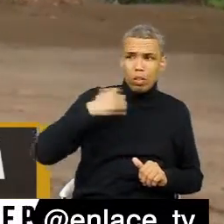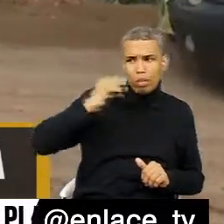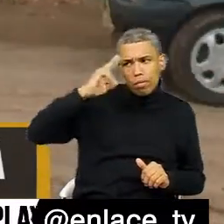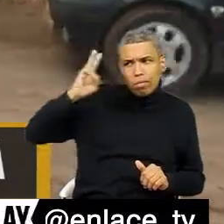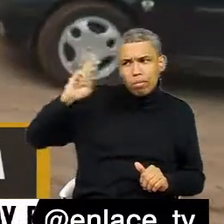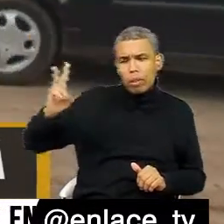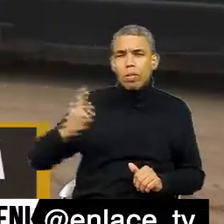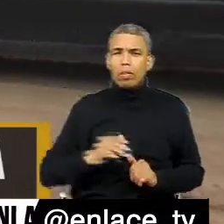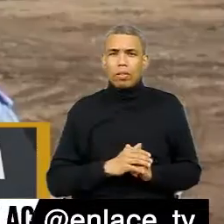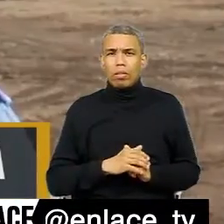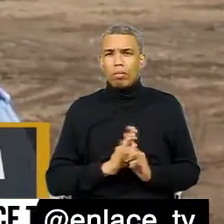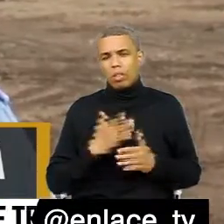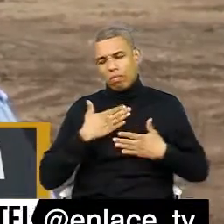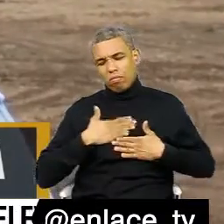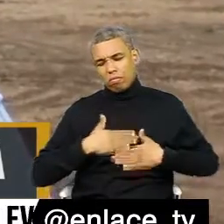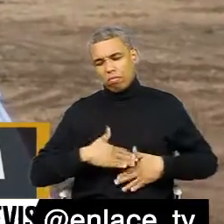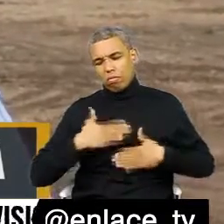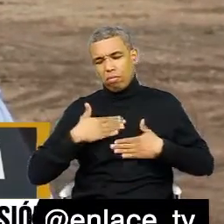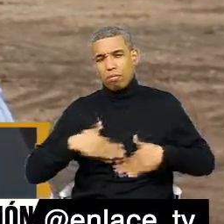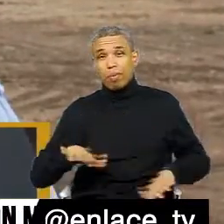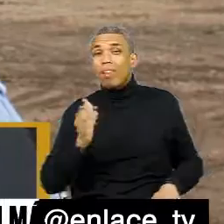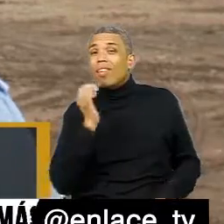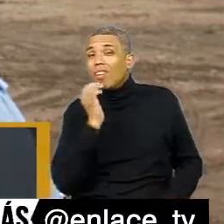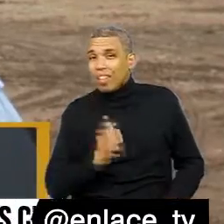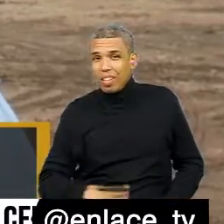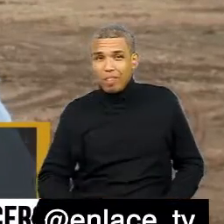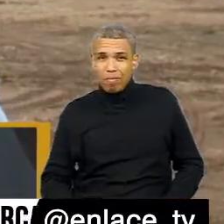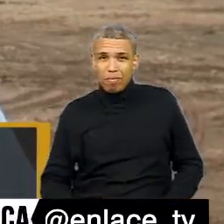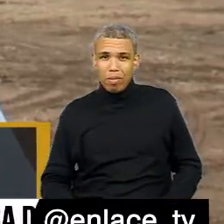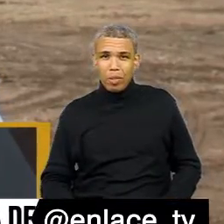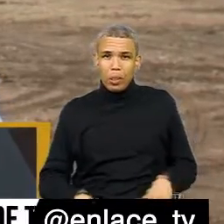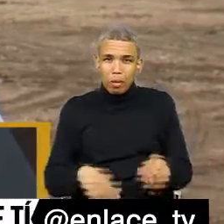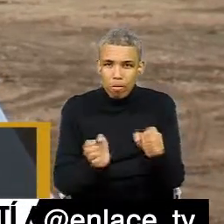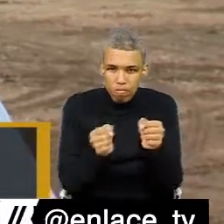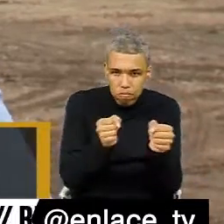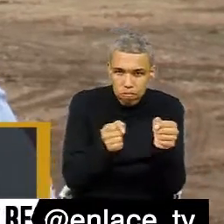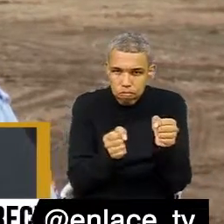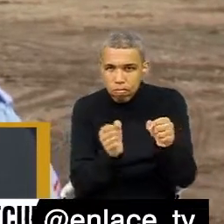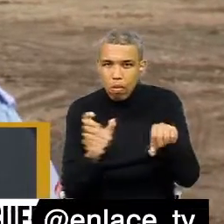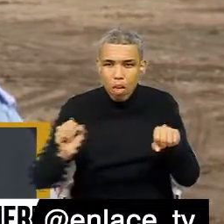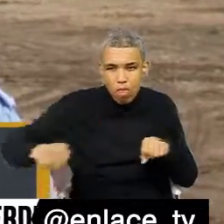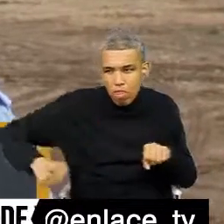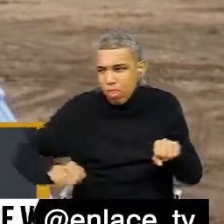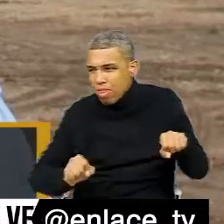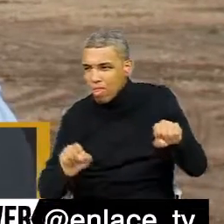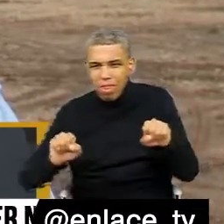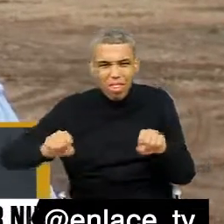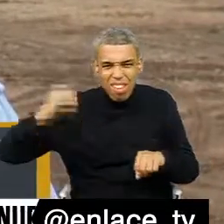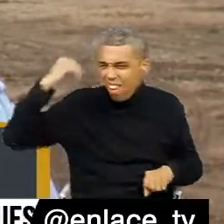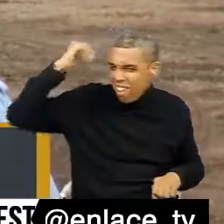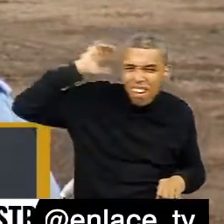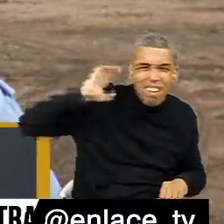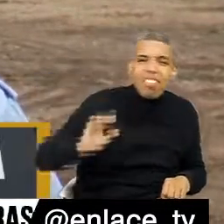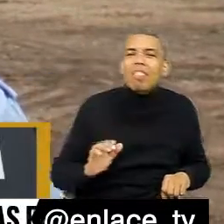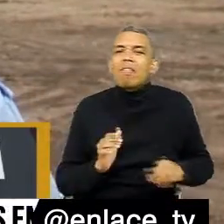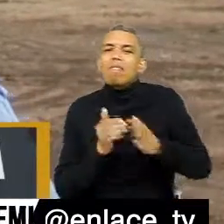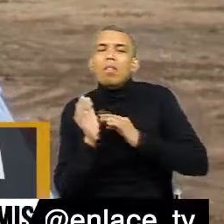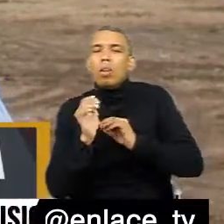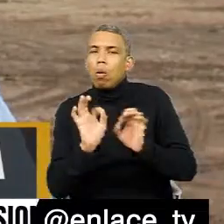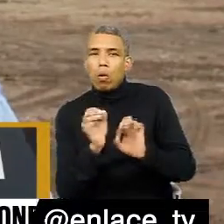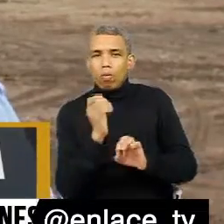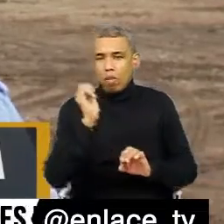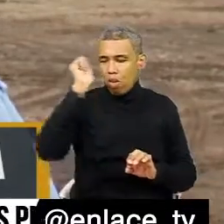no se vayan a exceder en la conducción o de pronto que no vayan a combinar el